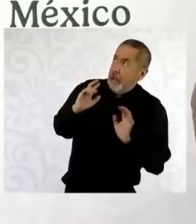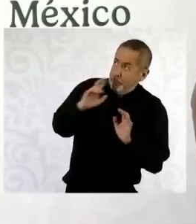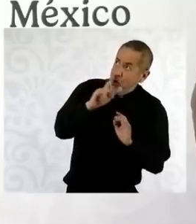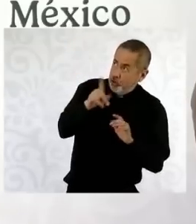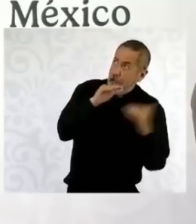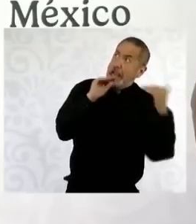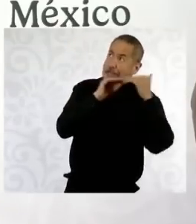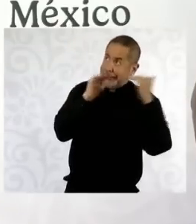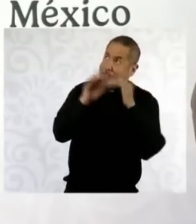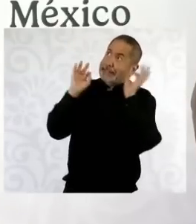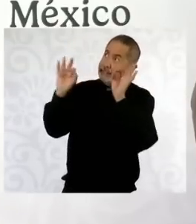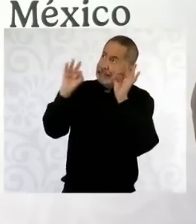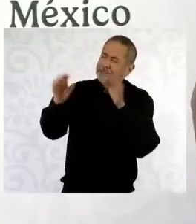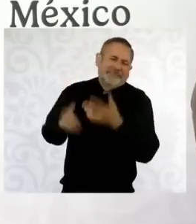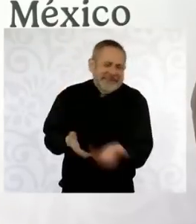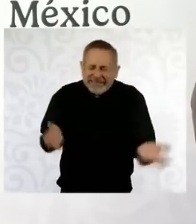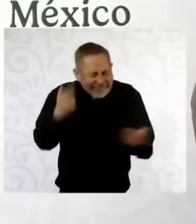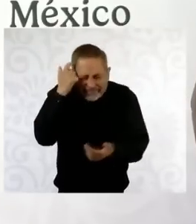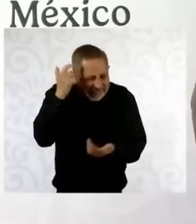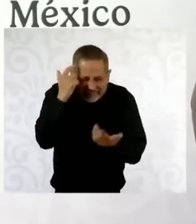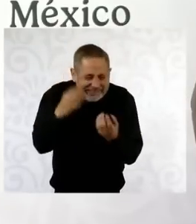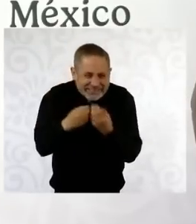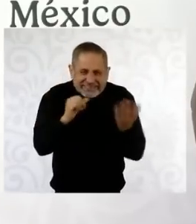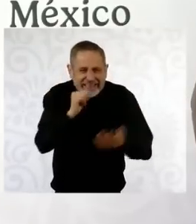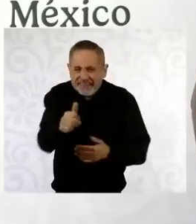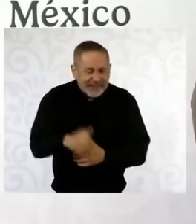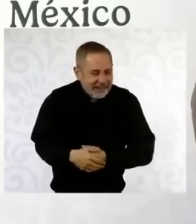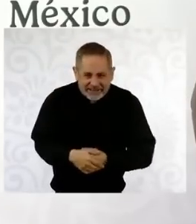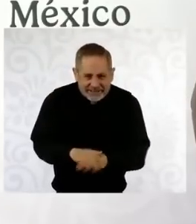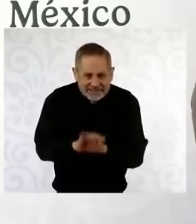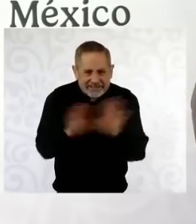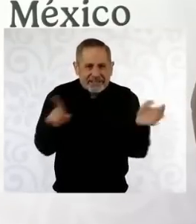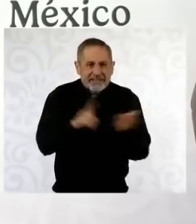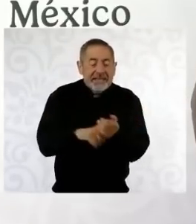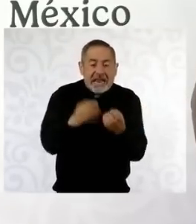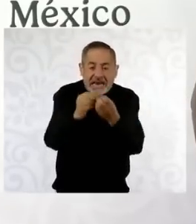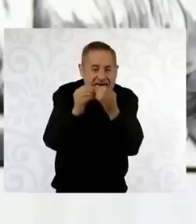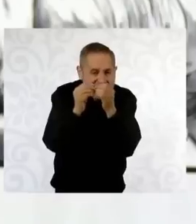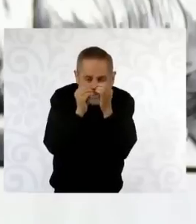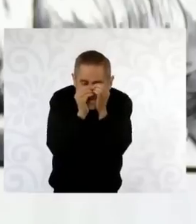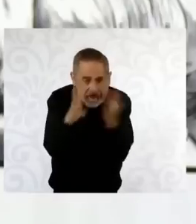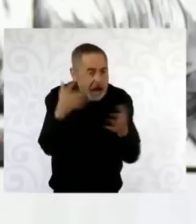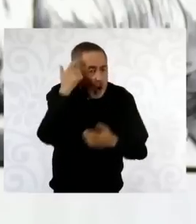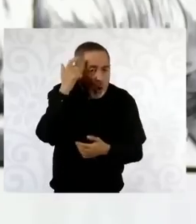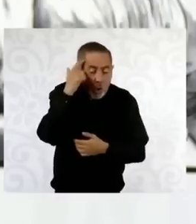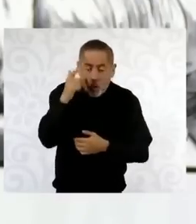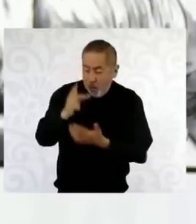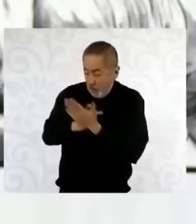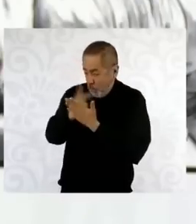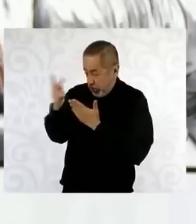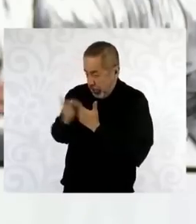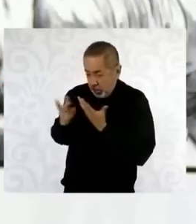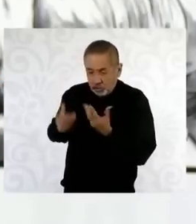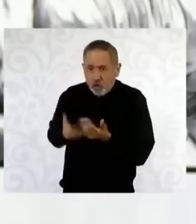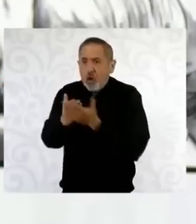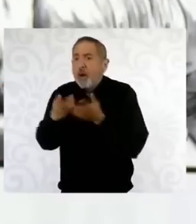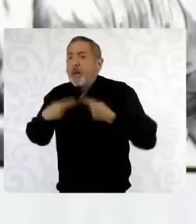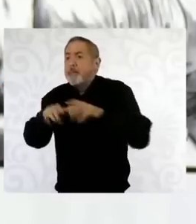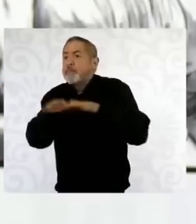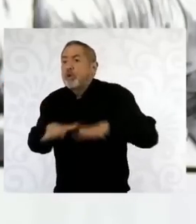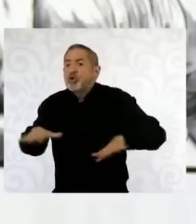democráticos? Pues no. Es evidente que cuando hay un proyecto de nación que se le presenta al